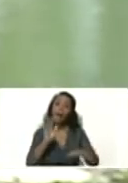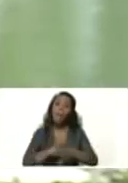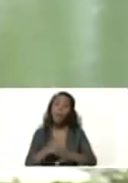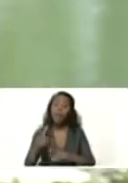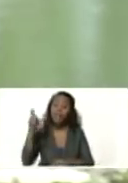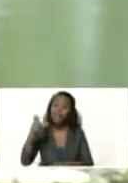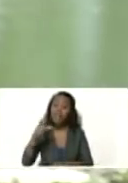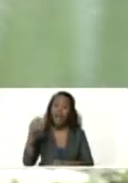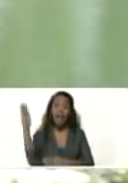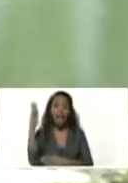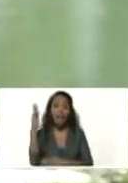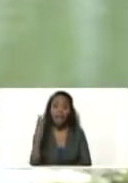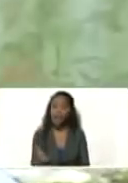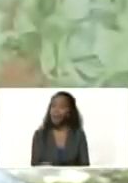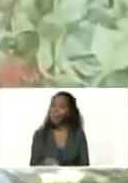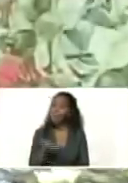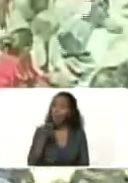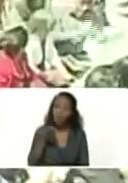la iglesia